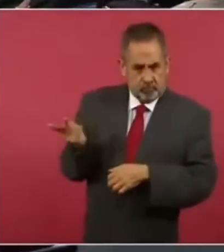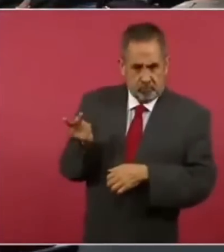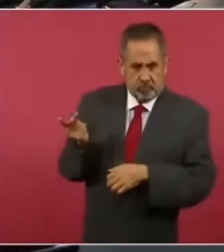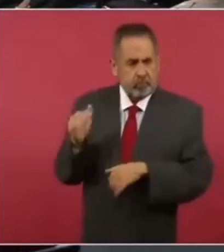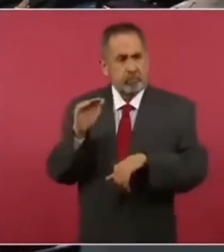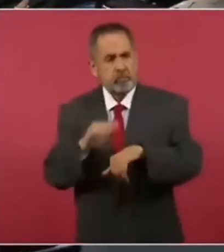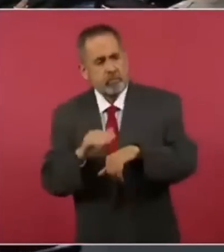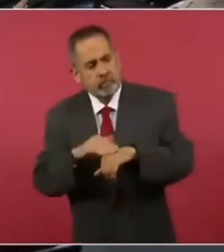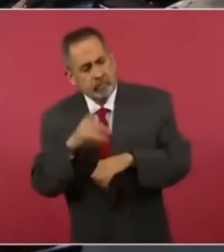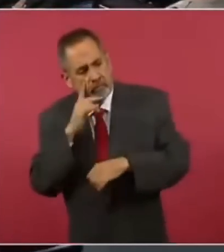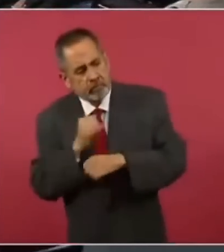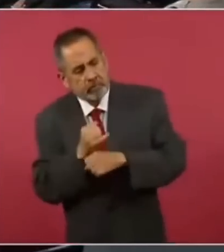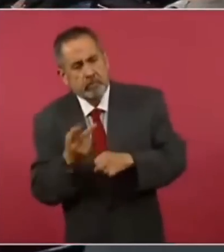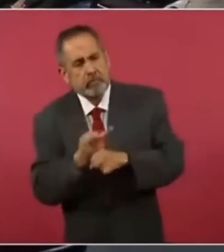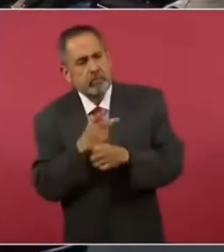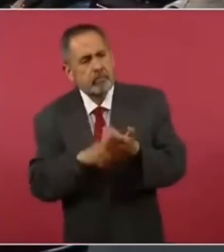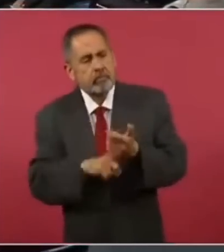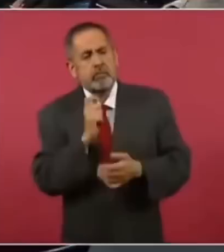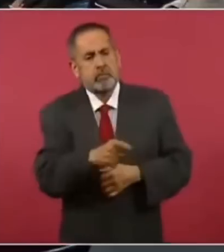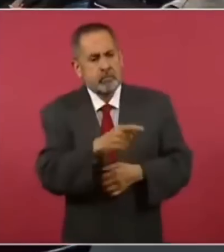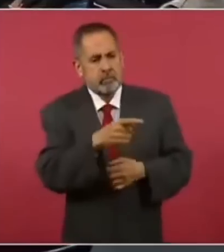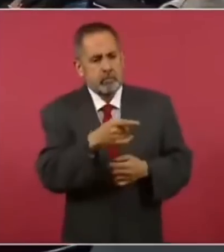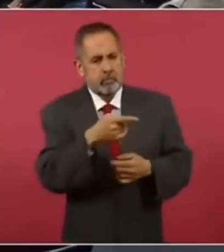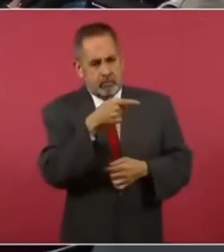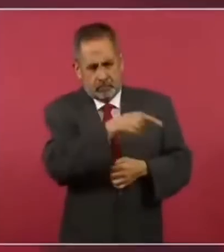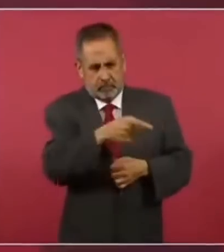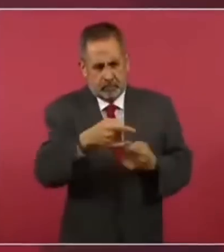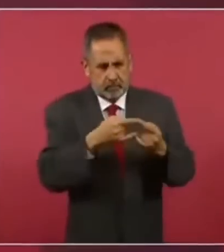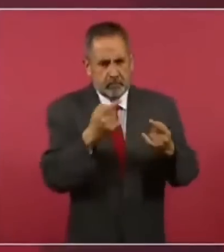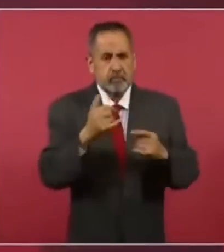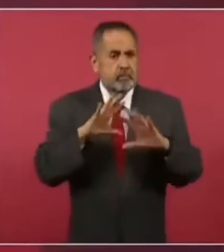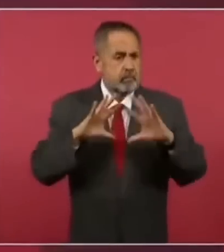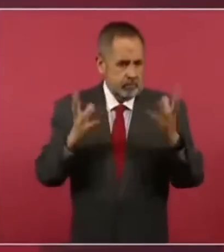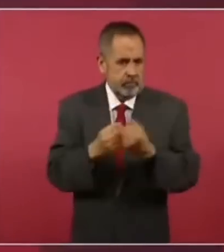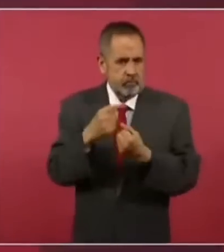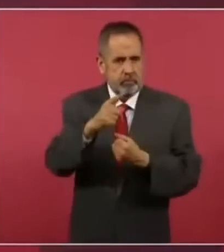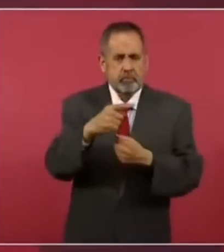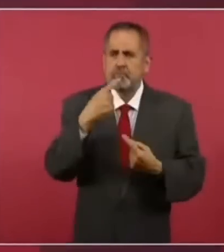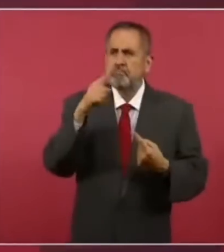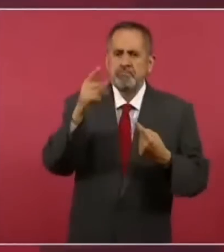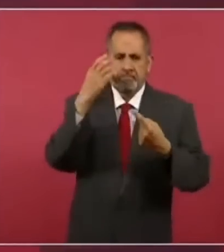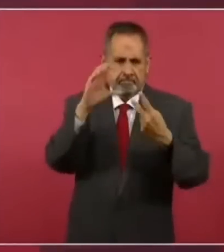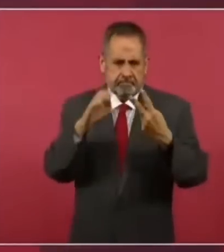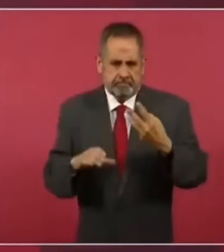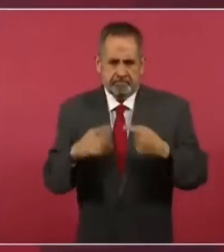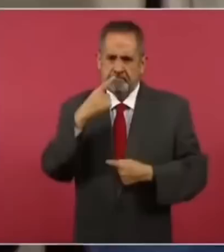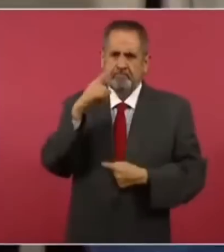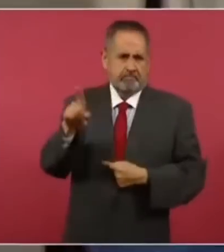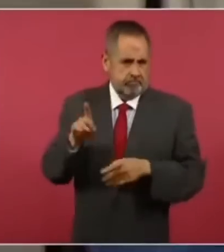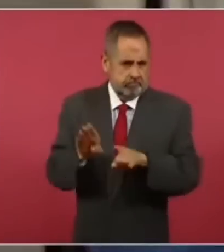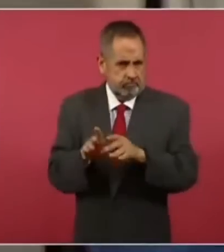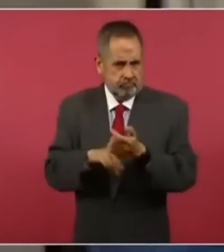dos vean este caso y todos los casos